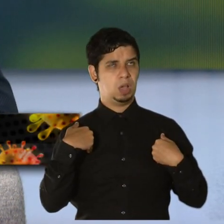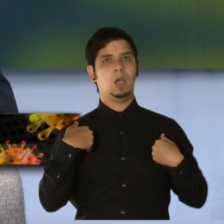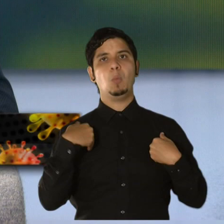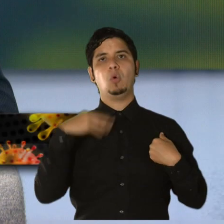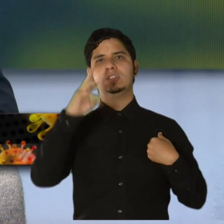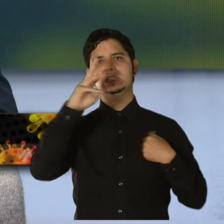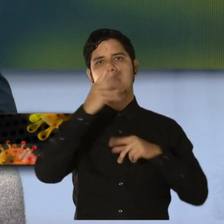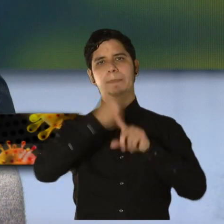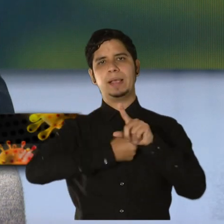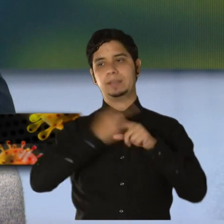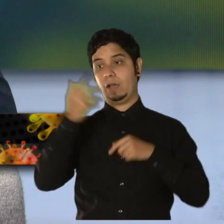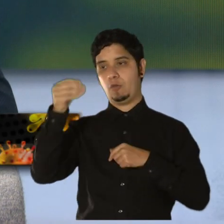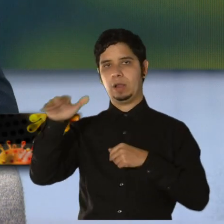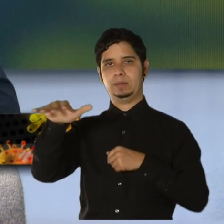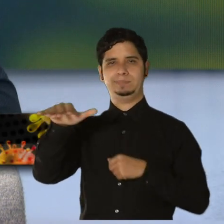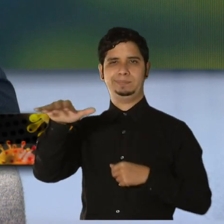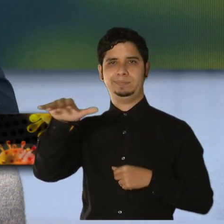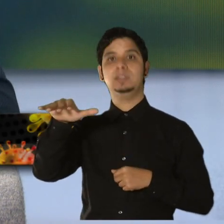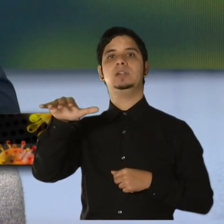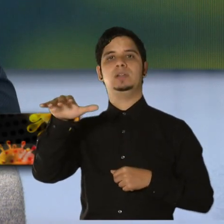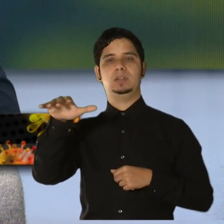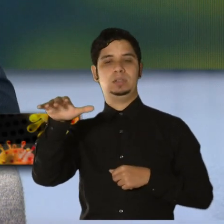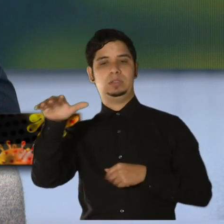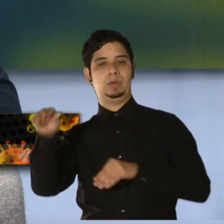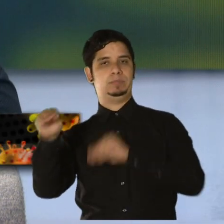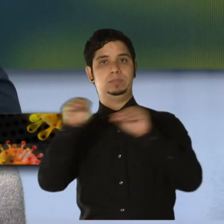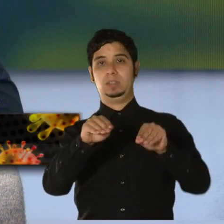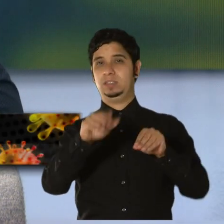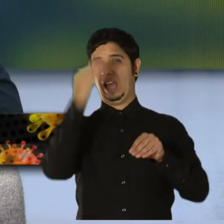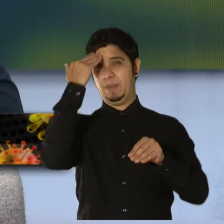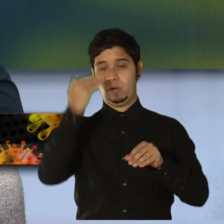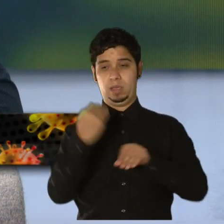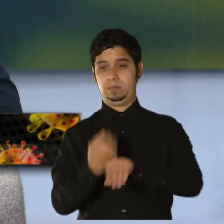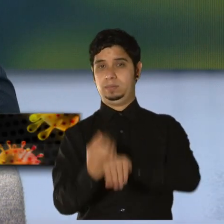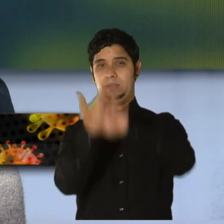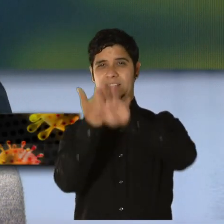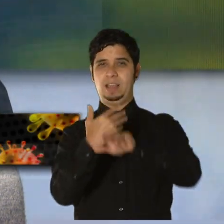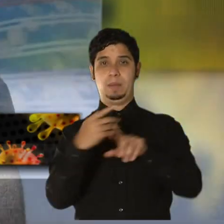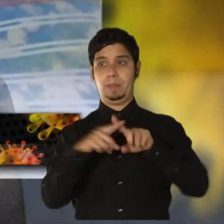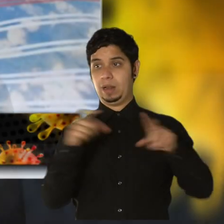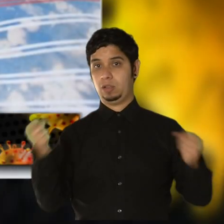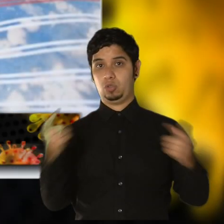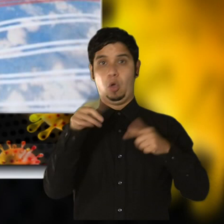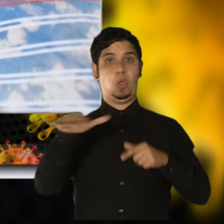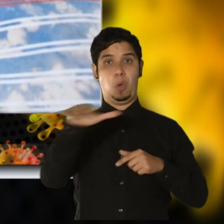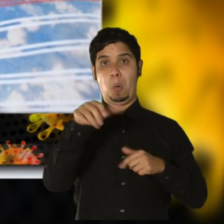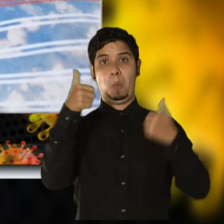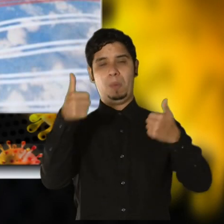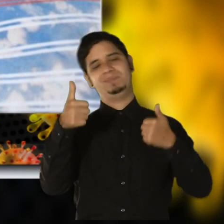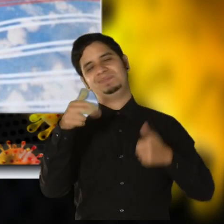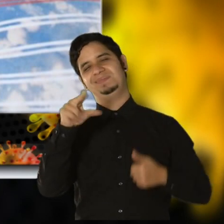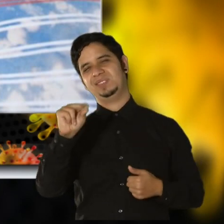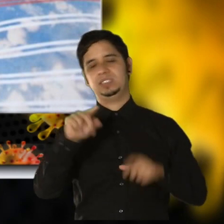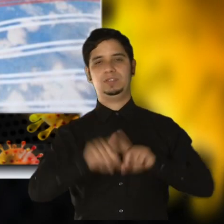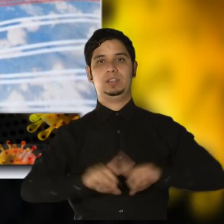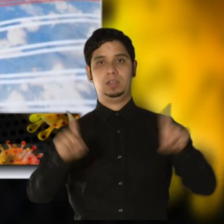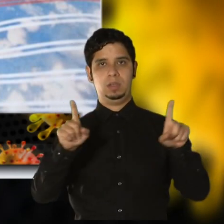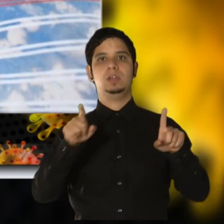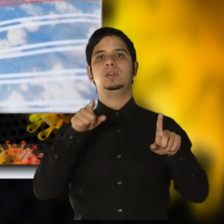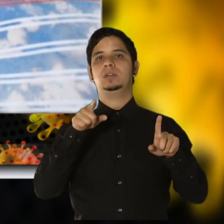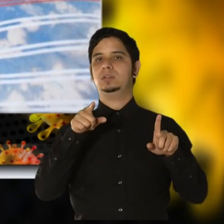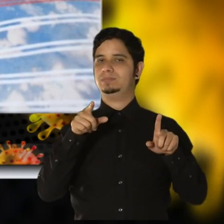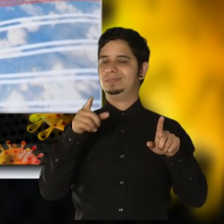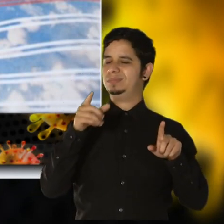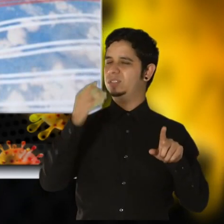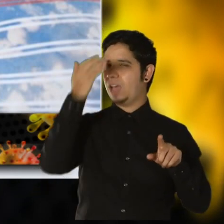reconociendo de que a veces la modalidad a distancia no es para todo el mundo. Tuvimos muchas dificultades, pues porque no hay nada como el contacto directo,